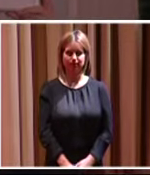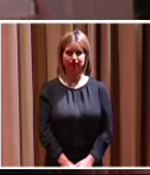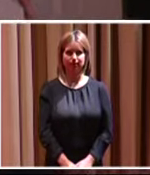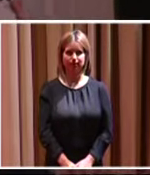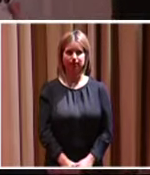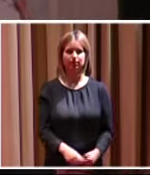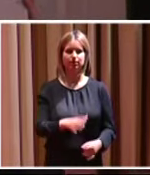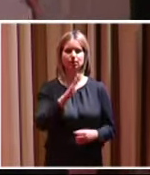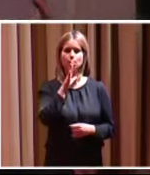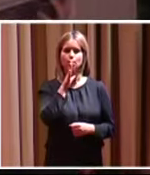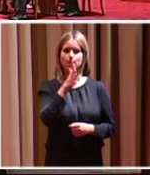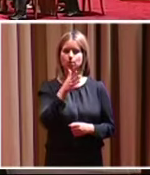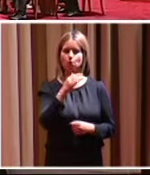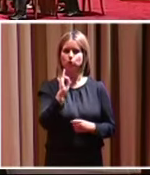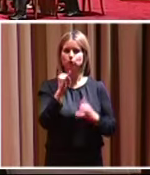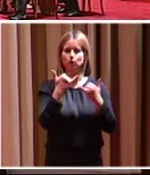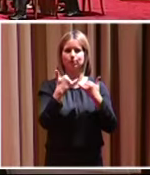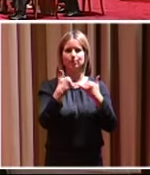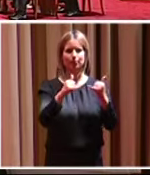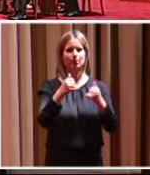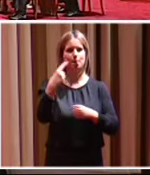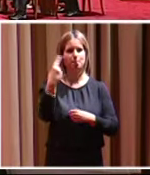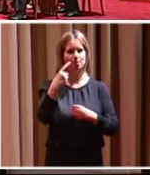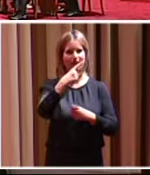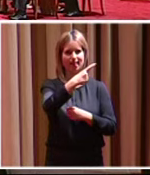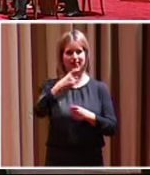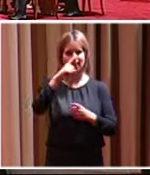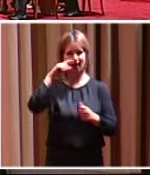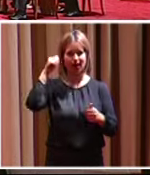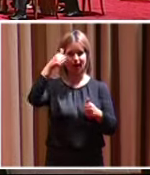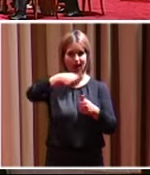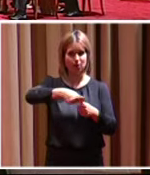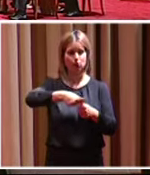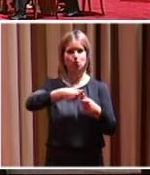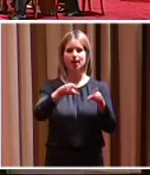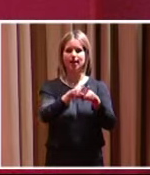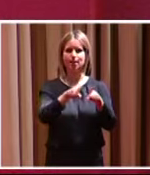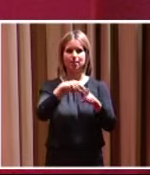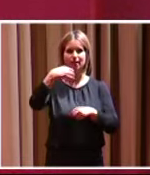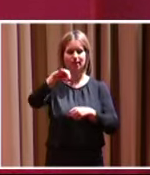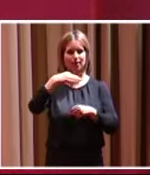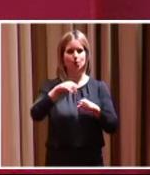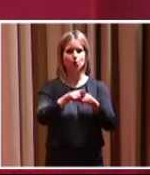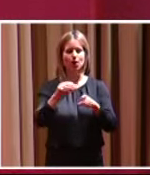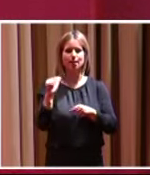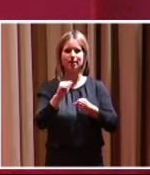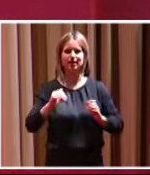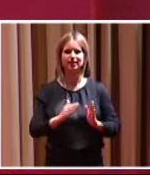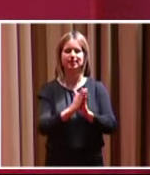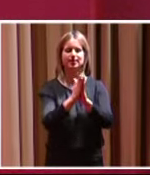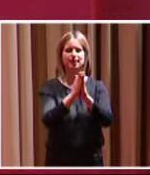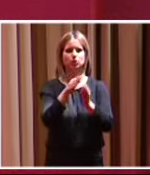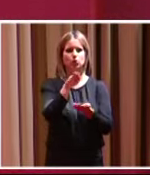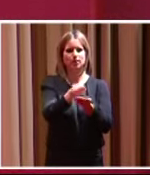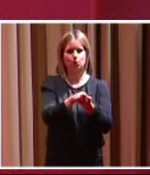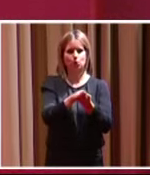Por la celebración de su primer centenario, Granada de Oro a la Hermandad del Santo Sepulcro y Nuestra Señora de la Soledad